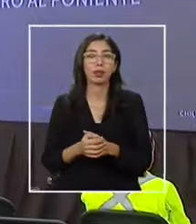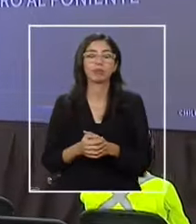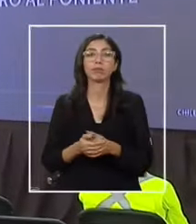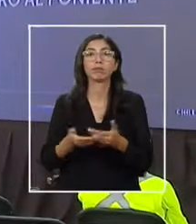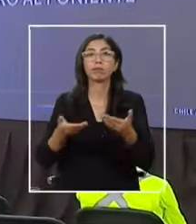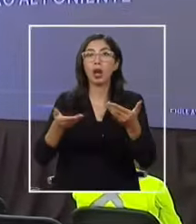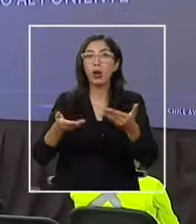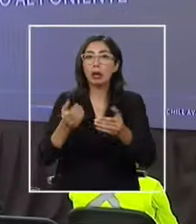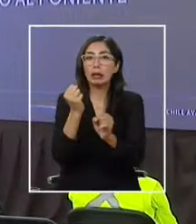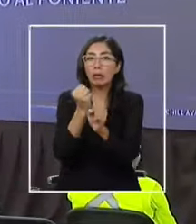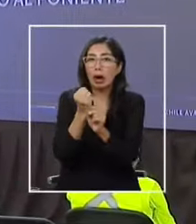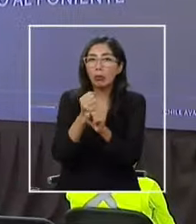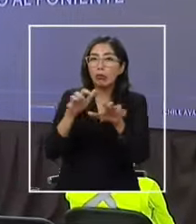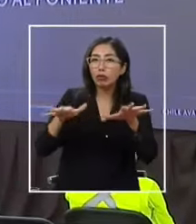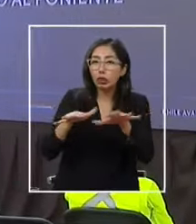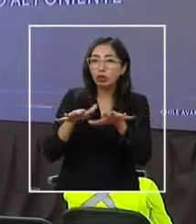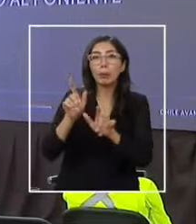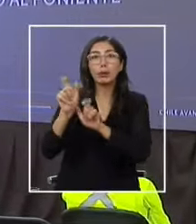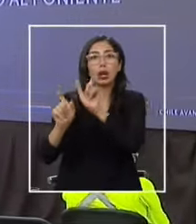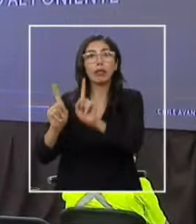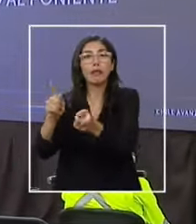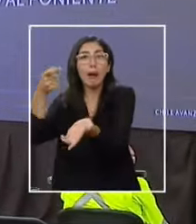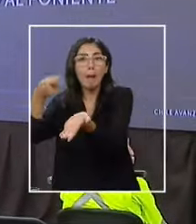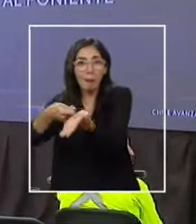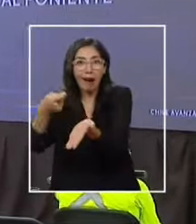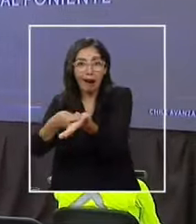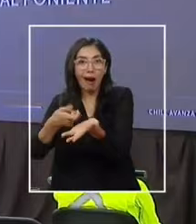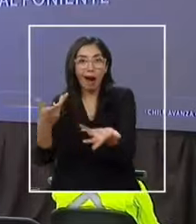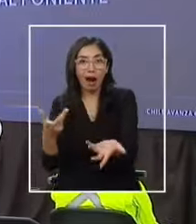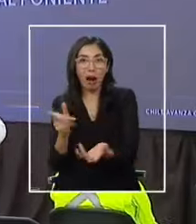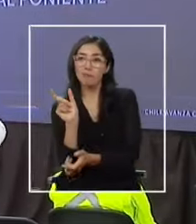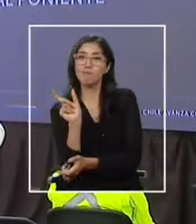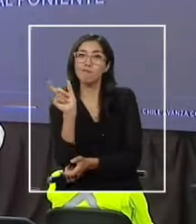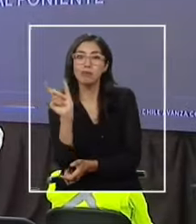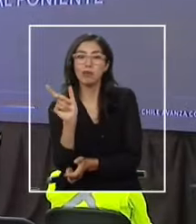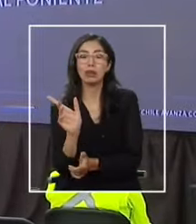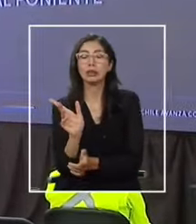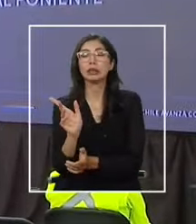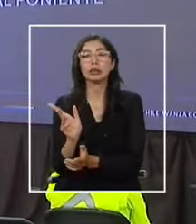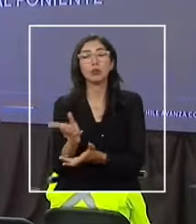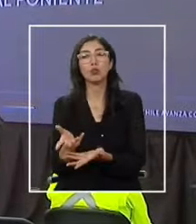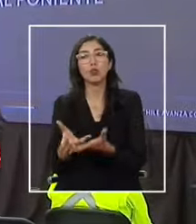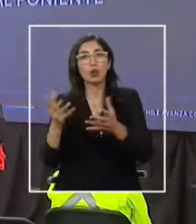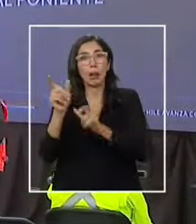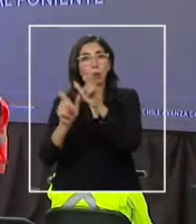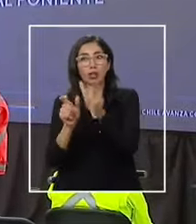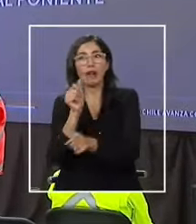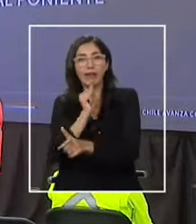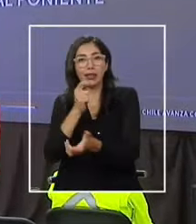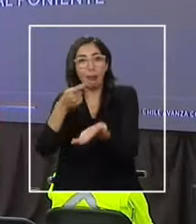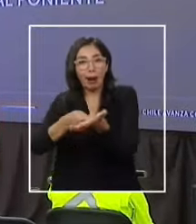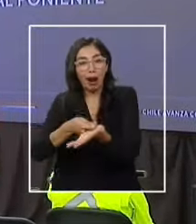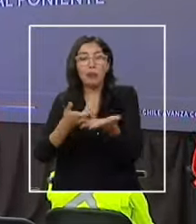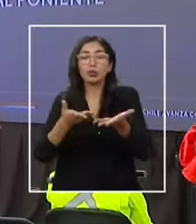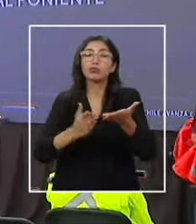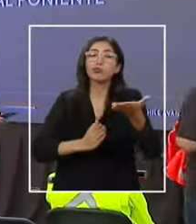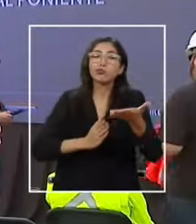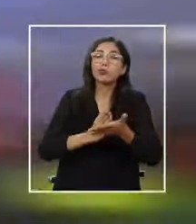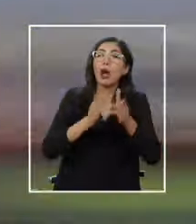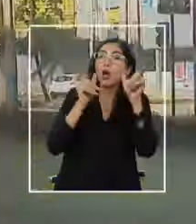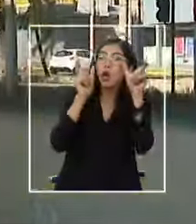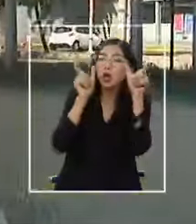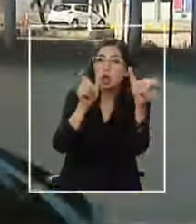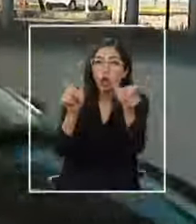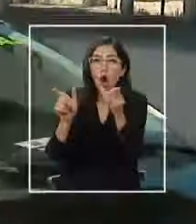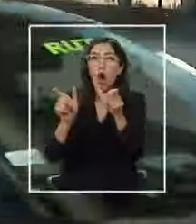en la ciudad. Entendemos que es una evasión que todavía es alta y por eso estamos redoblando esfuerzo en materia de fiscalización, zonas pagas,